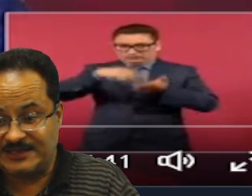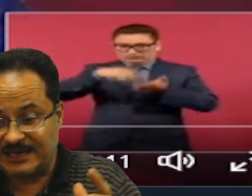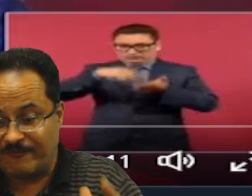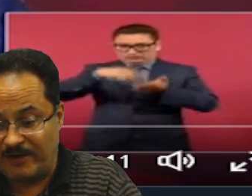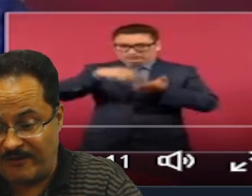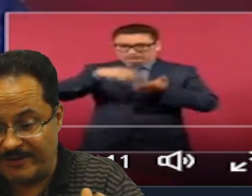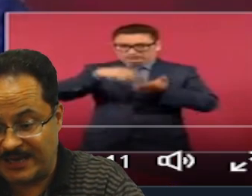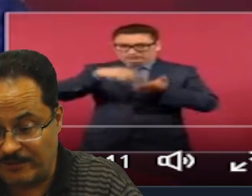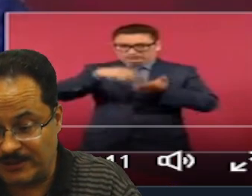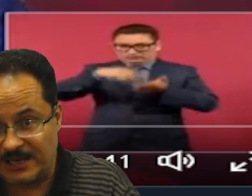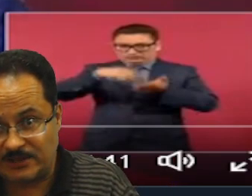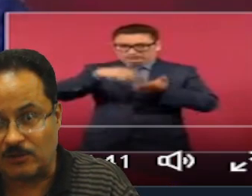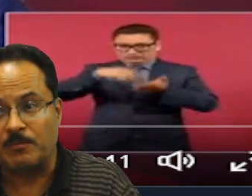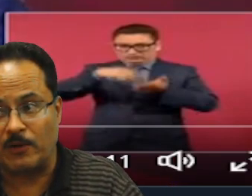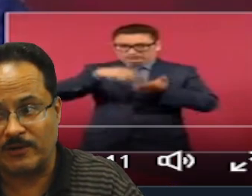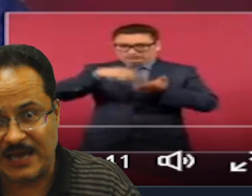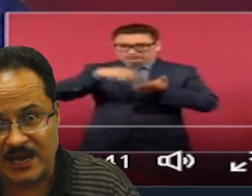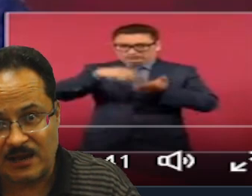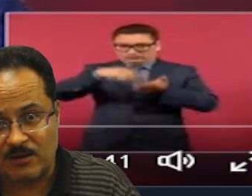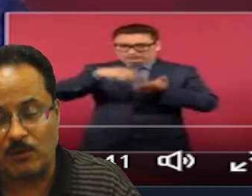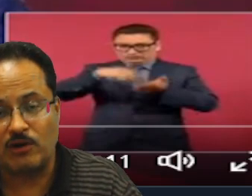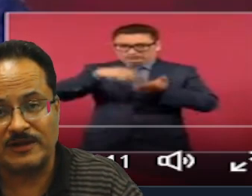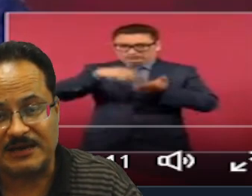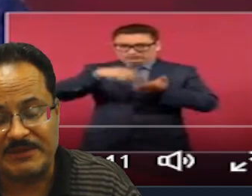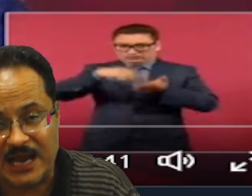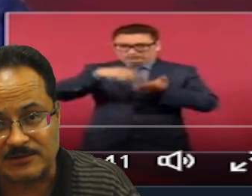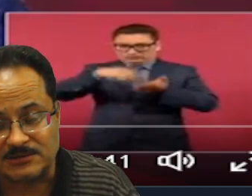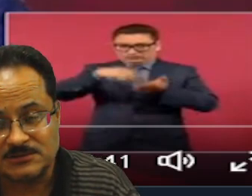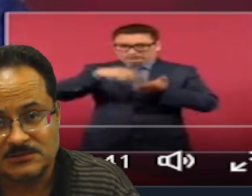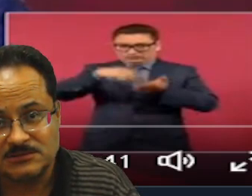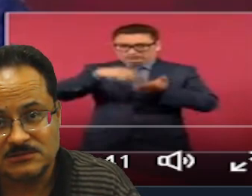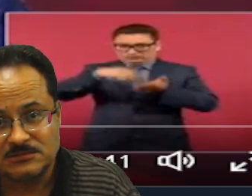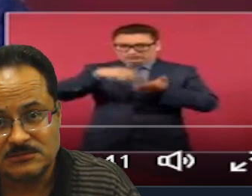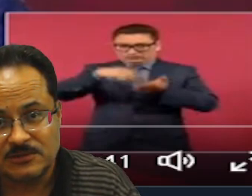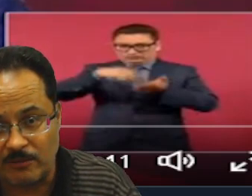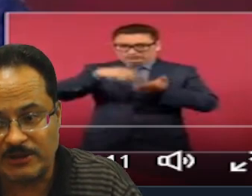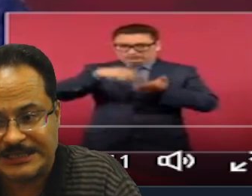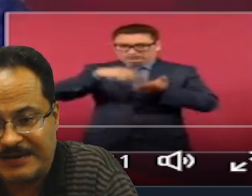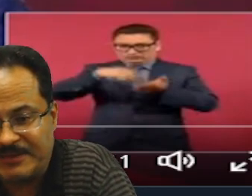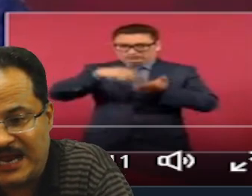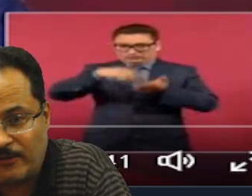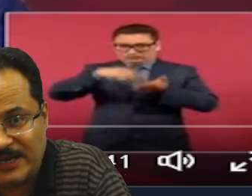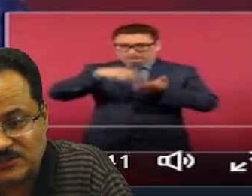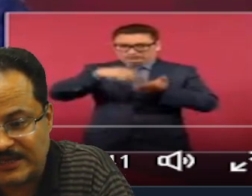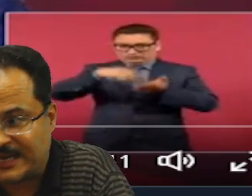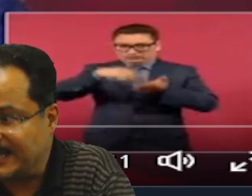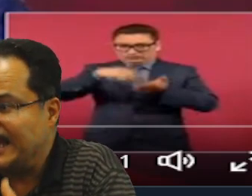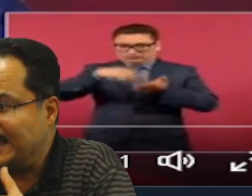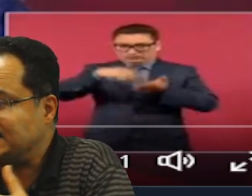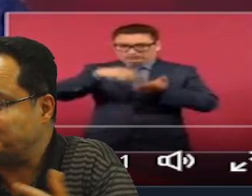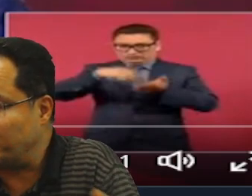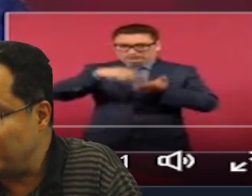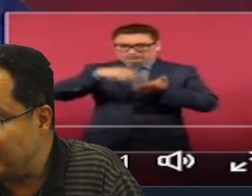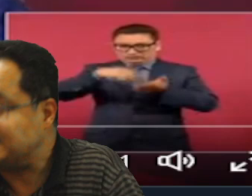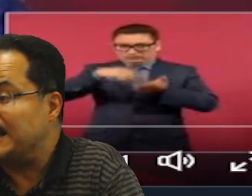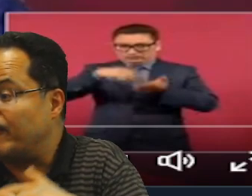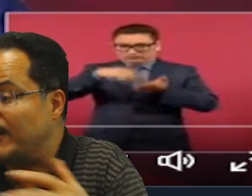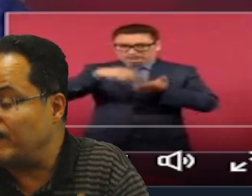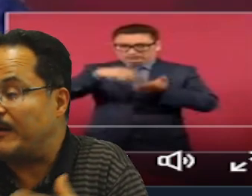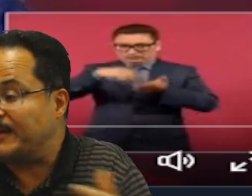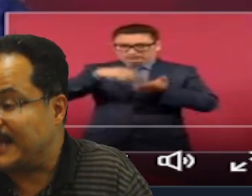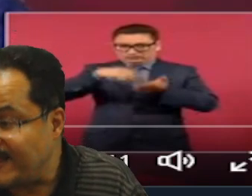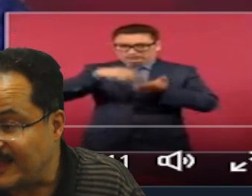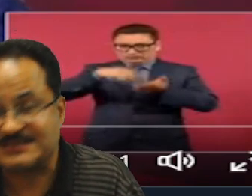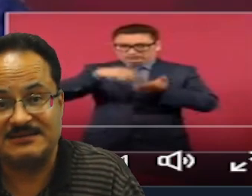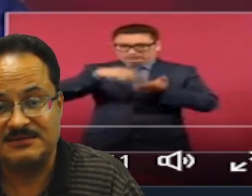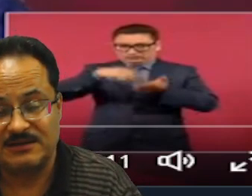que dice que fue fabricado el delito Por qué cómo lo determinaron cómo determinaron eso de que esas pruebas fueron